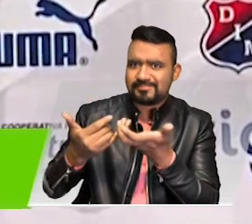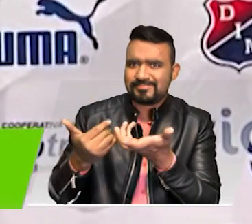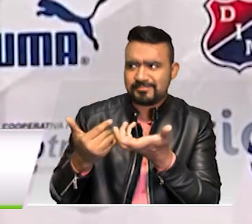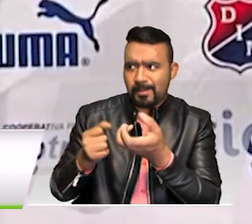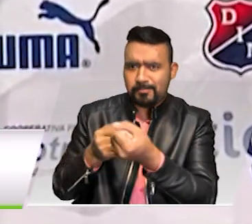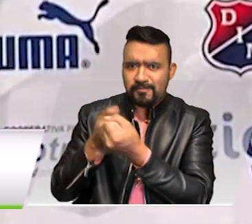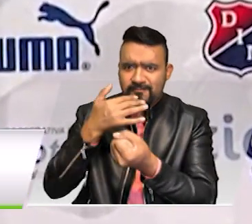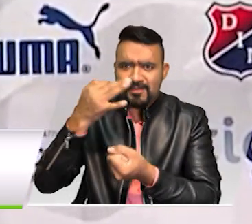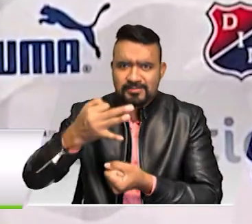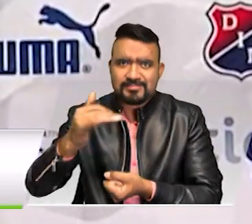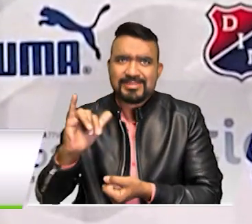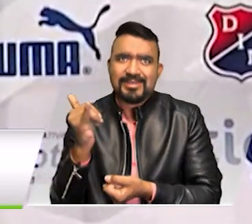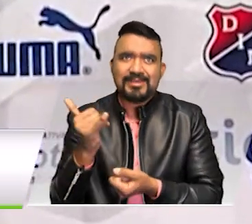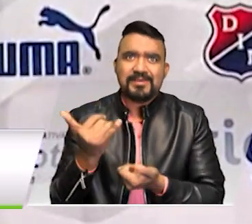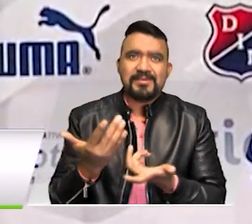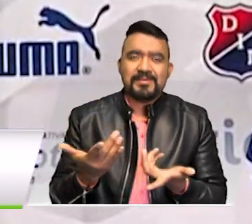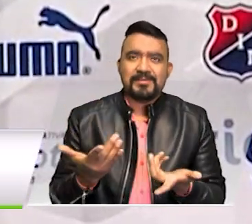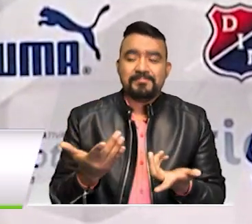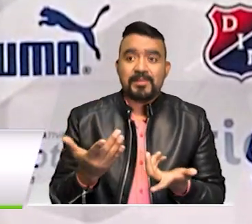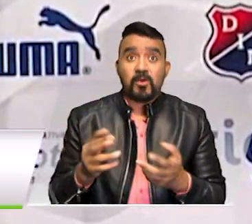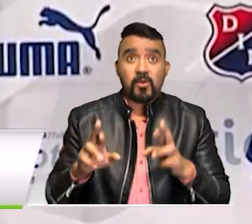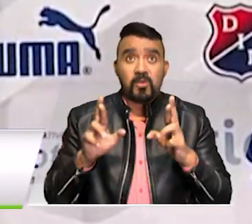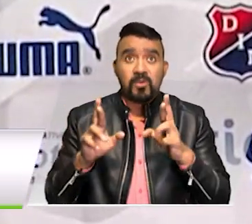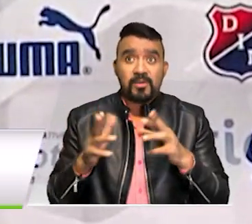de cambiar la decisión, ¿no?